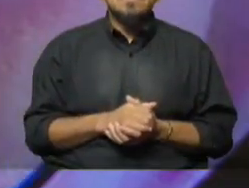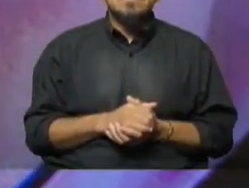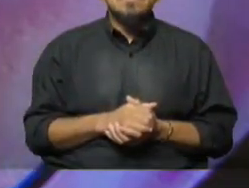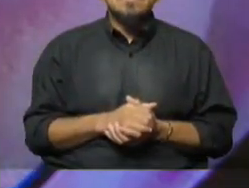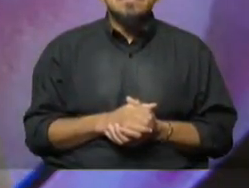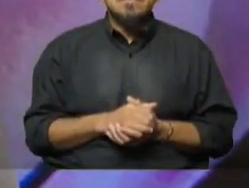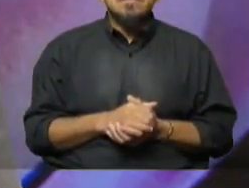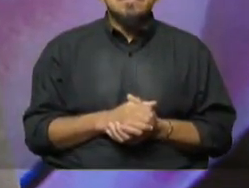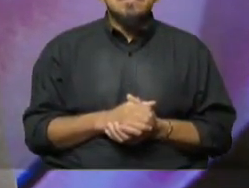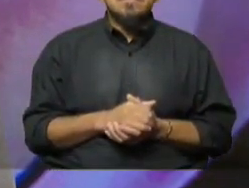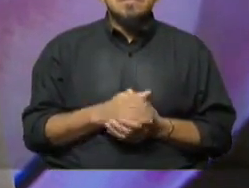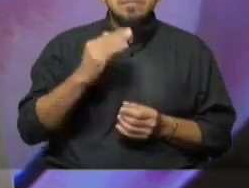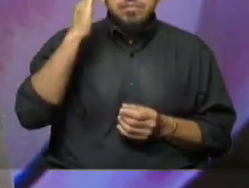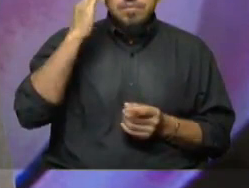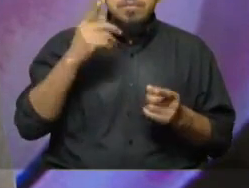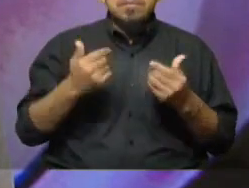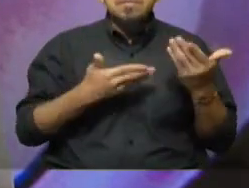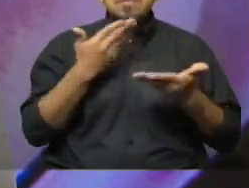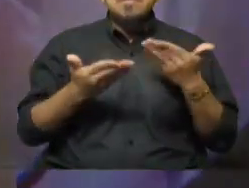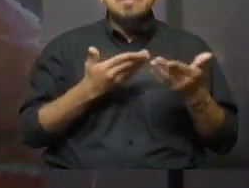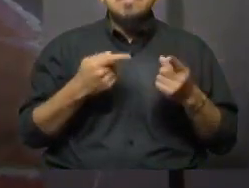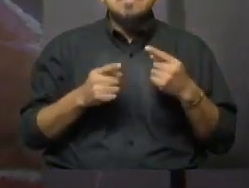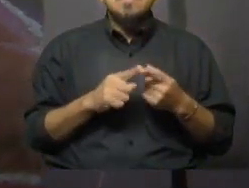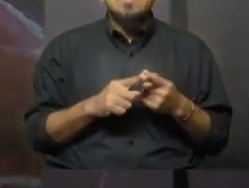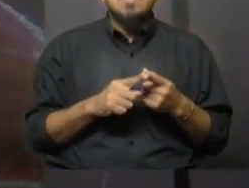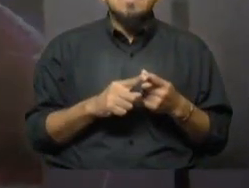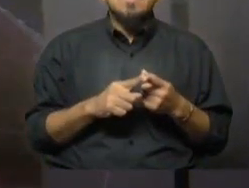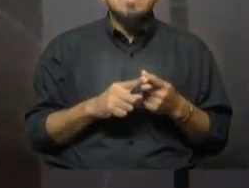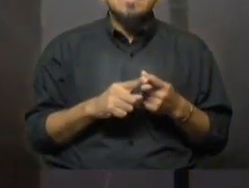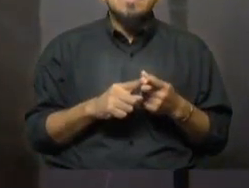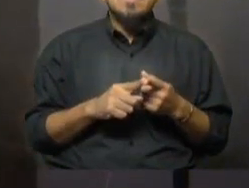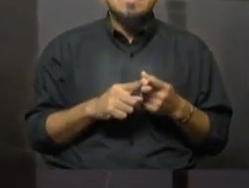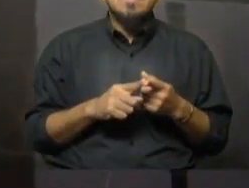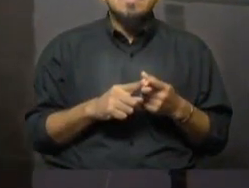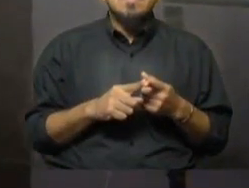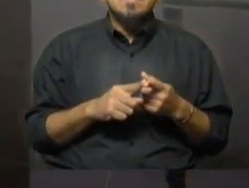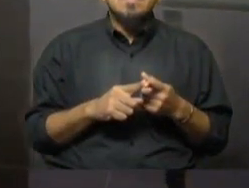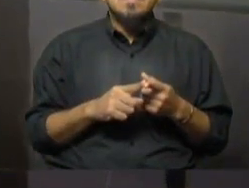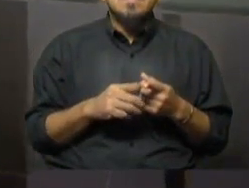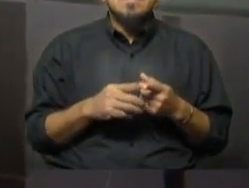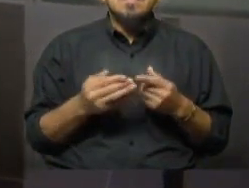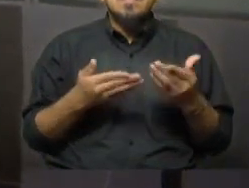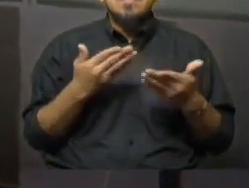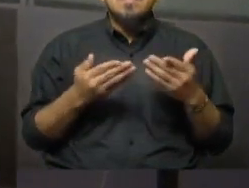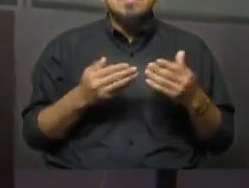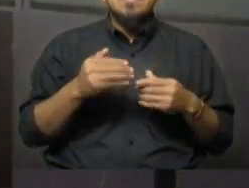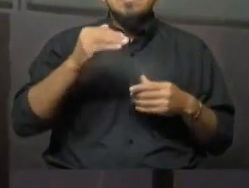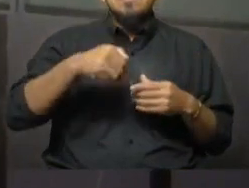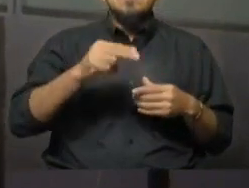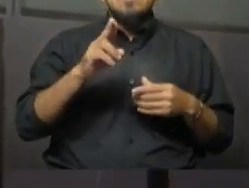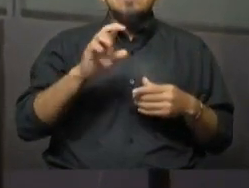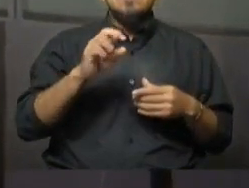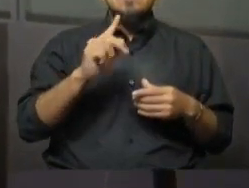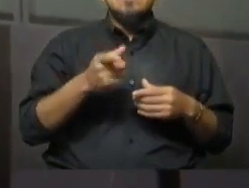ahora que estábamos en el desfile, de la situación en el carnaval, por ejemplo? Sobre todo en las murgas, ¿no? Especialmente no, me gusta,